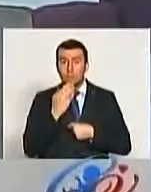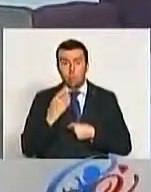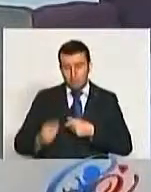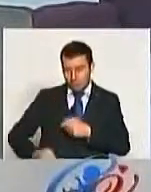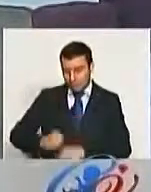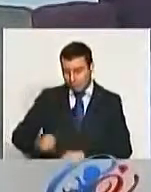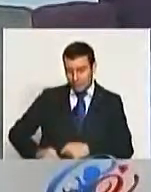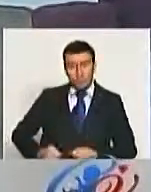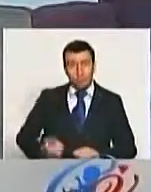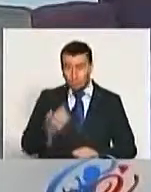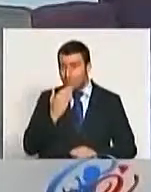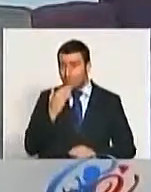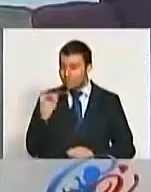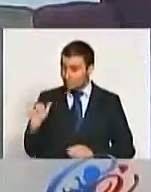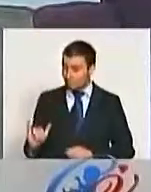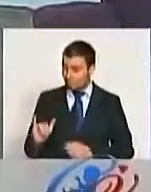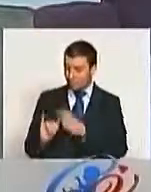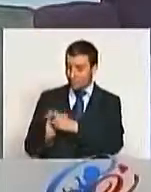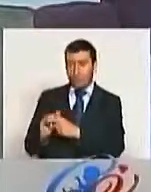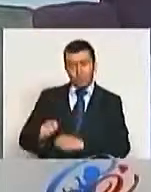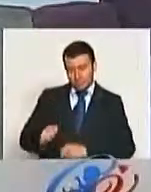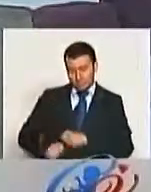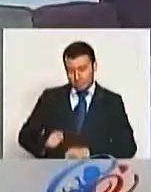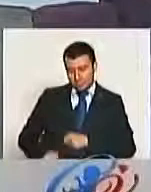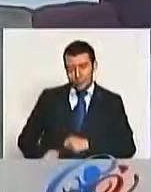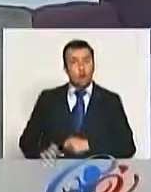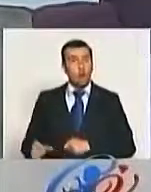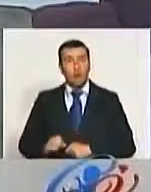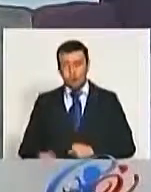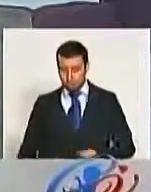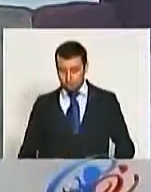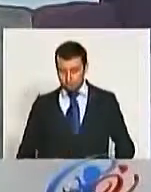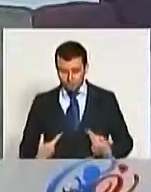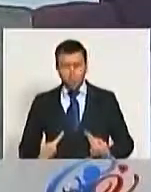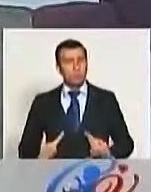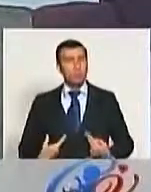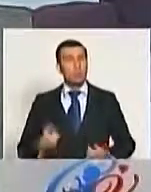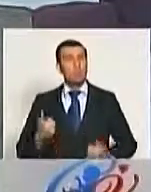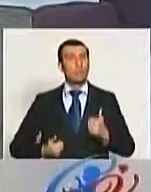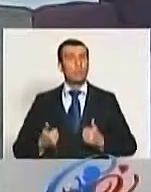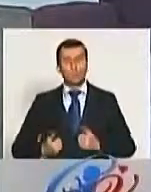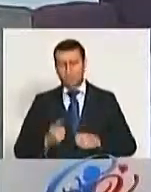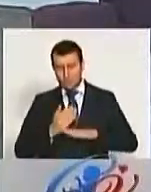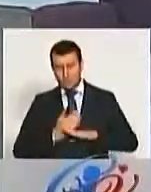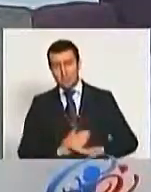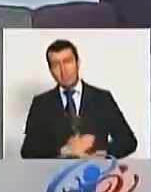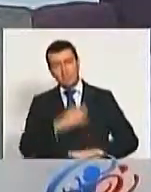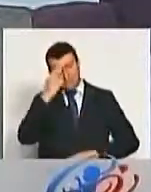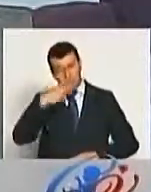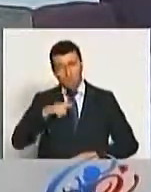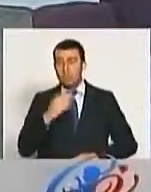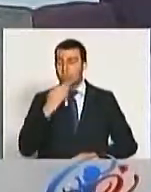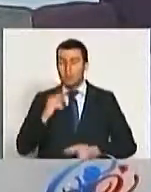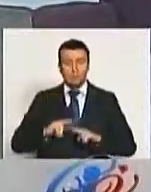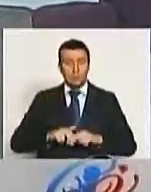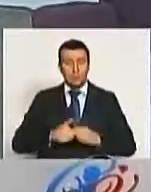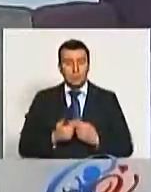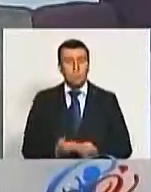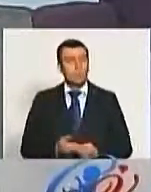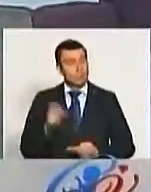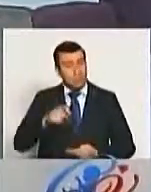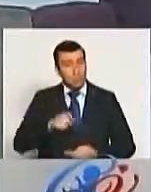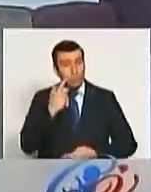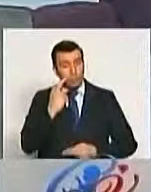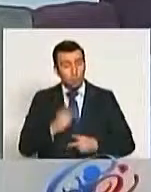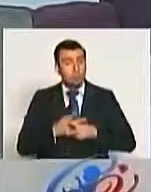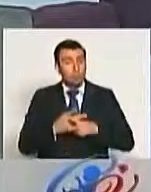o la que las cortan, y qué cuidados tiene uno que tener cuando se hace esta cirugía, en cuanto a las relaciones y los cuidados que uno debe tener, porque